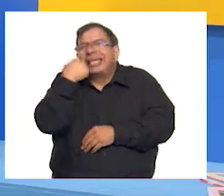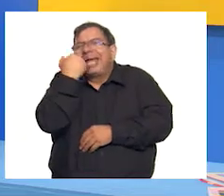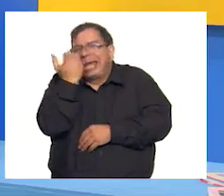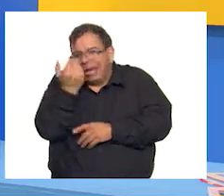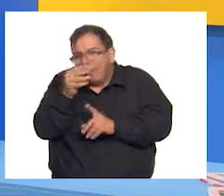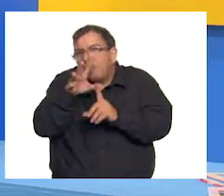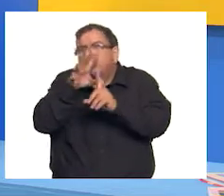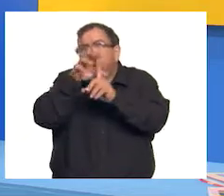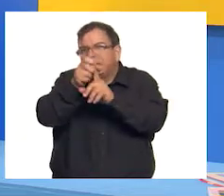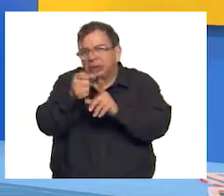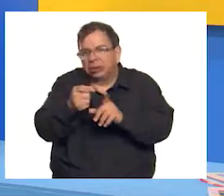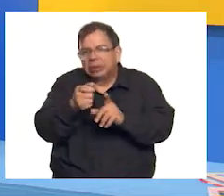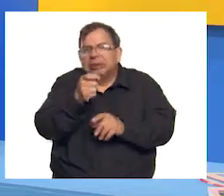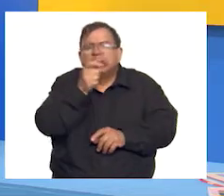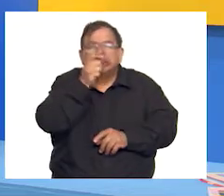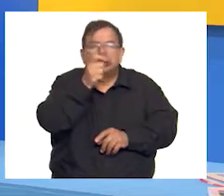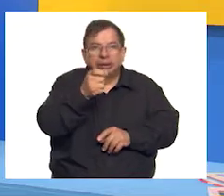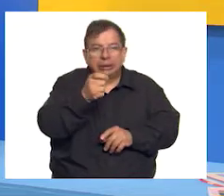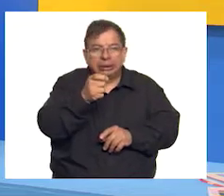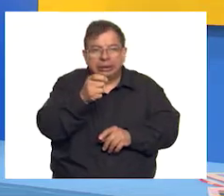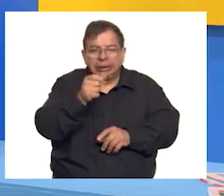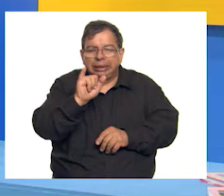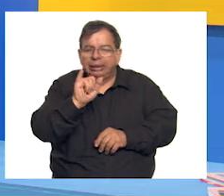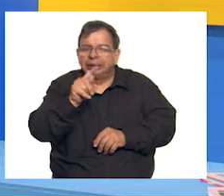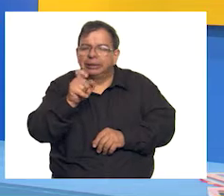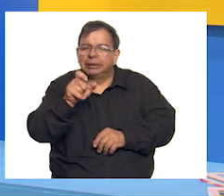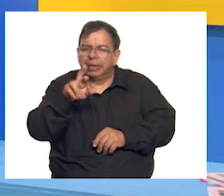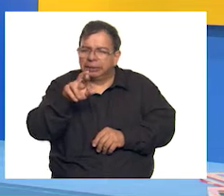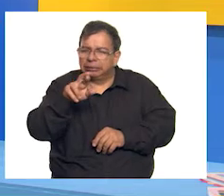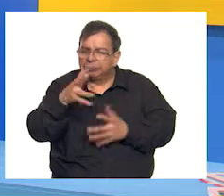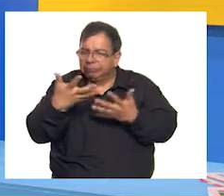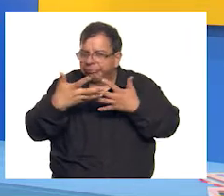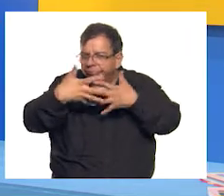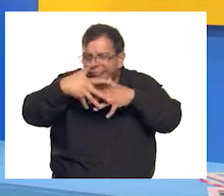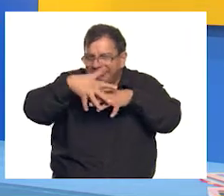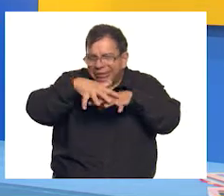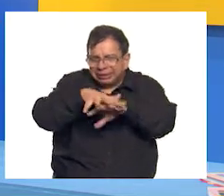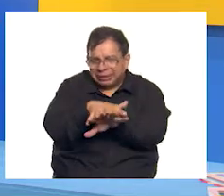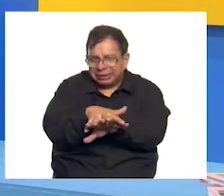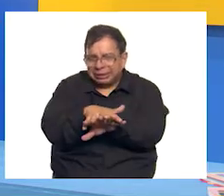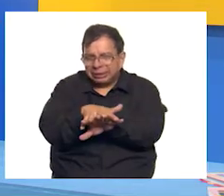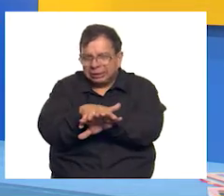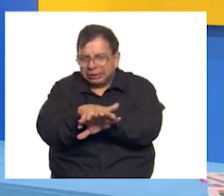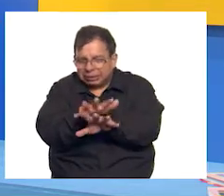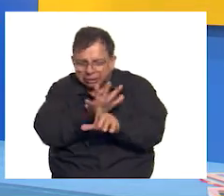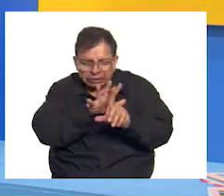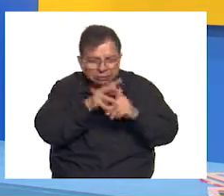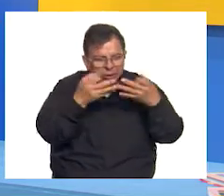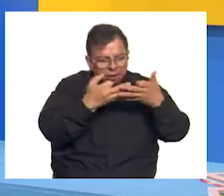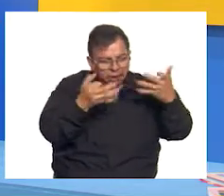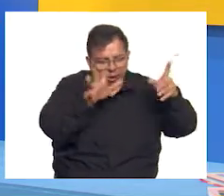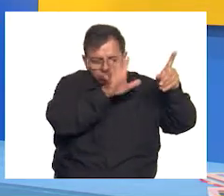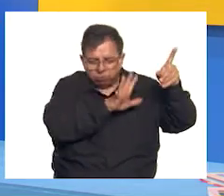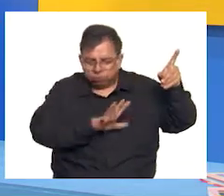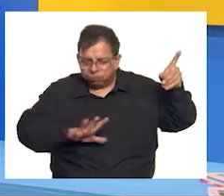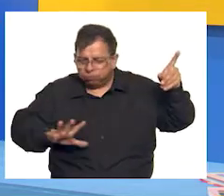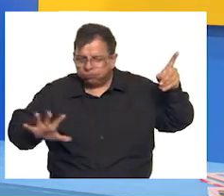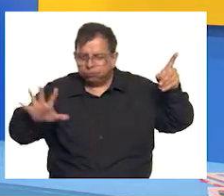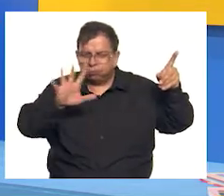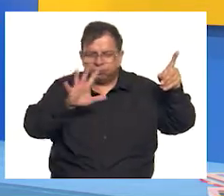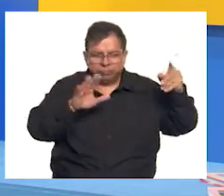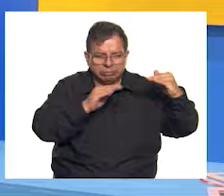porque implica una verdadera interrelación entre las diferentes culturas que habitan en el territorio de